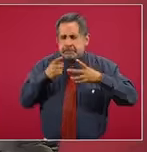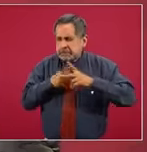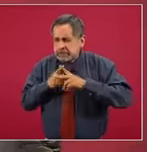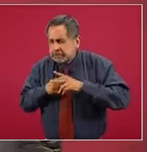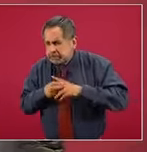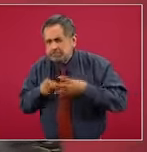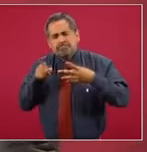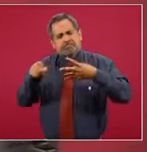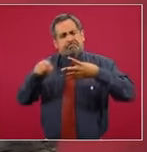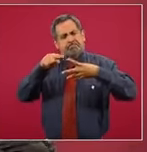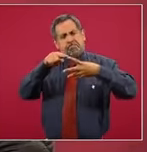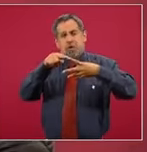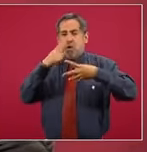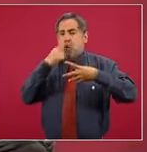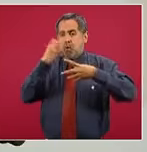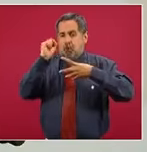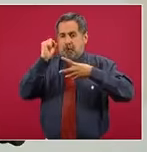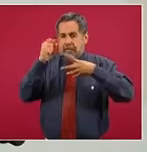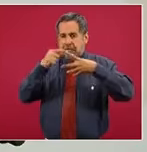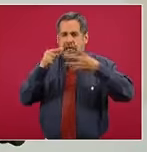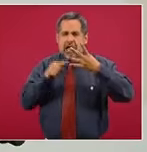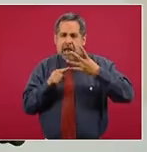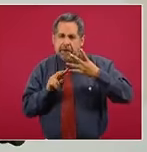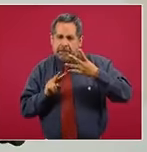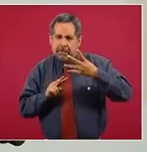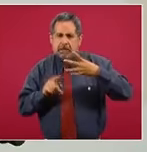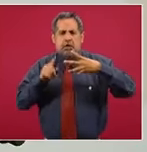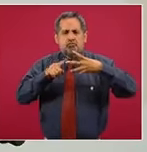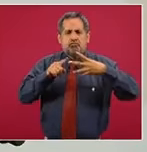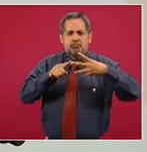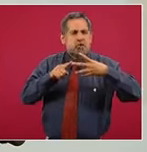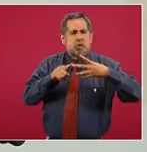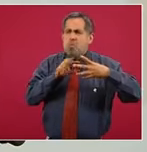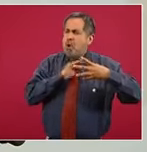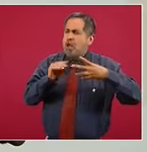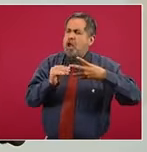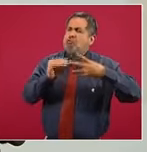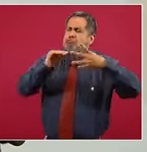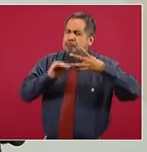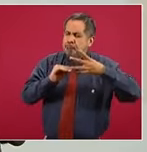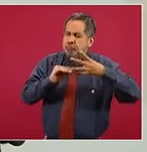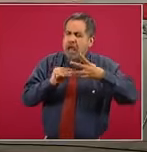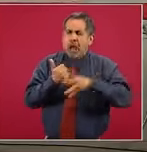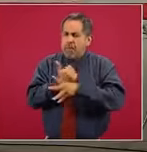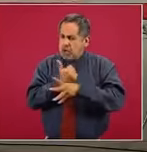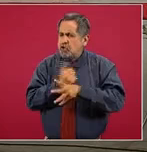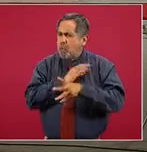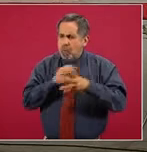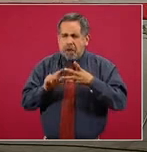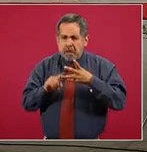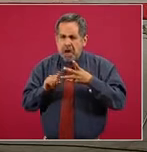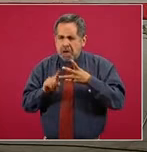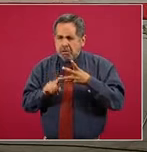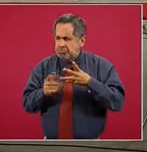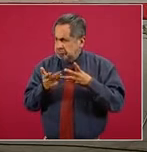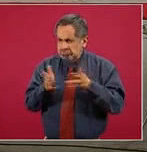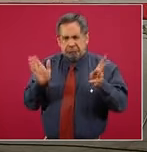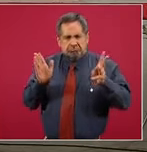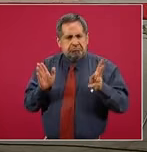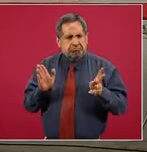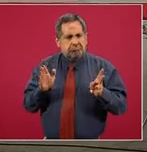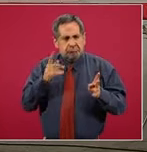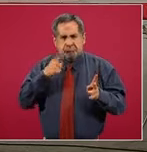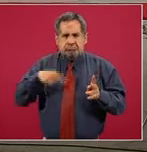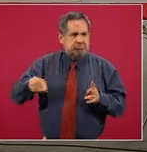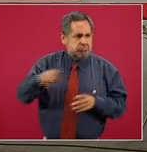compartió se decía: a partir de esta quincena Guanajuato está en amarillo para mayor seguridad de